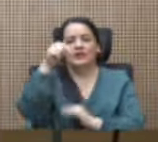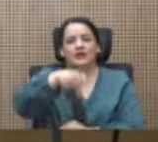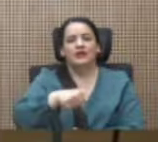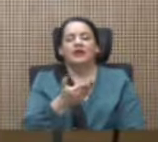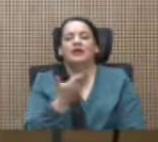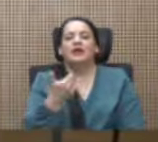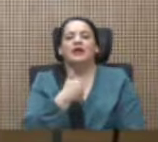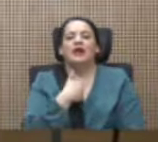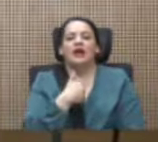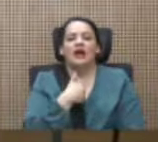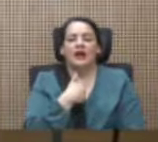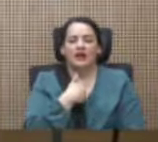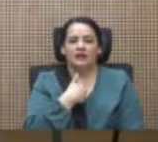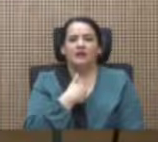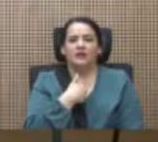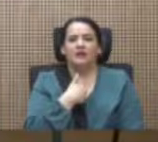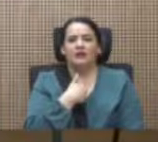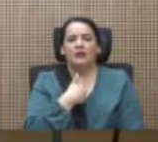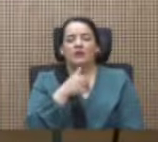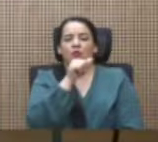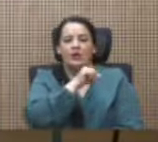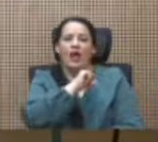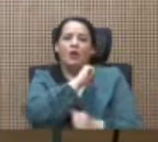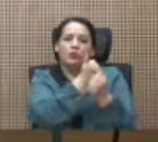que hay es una deriva autoritaria. Eso es que voy a decir.